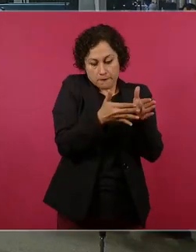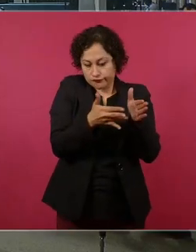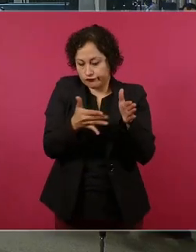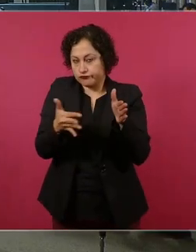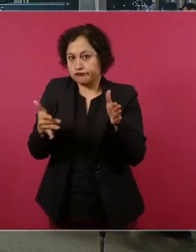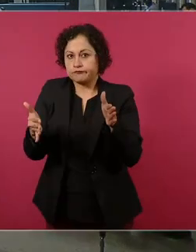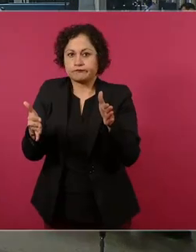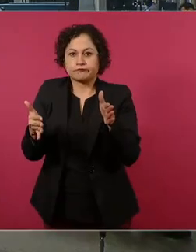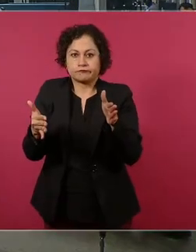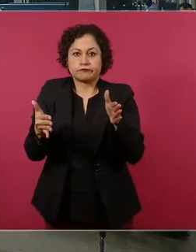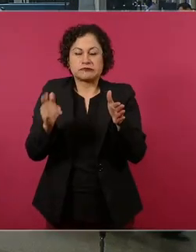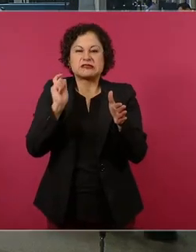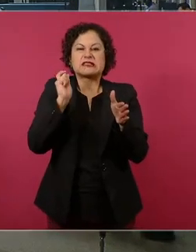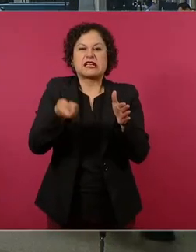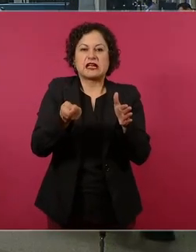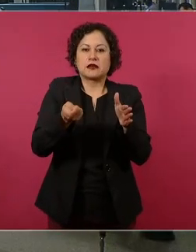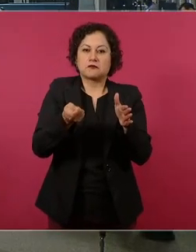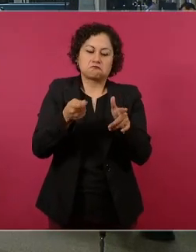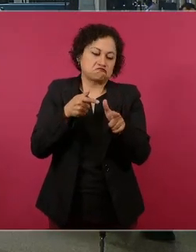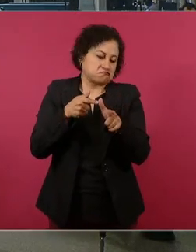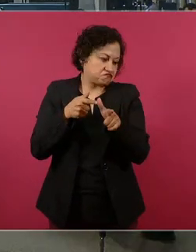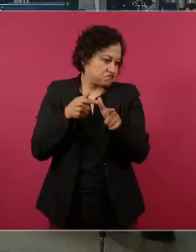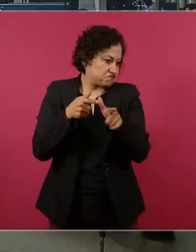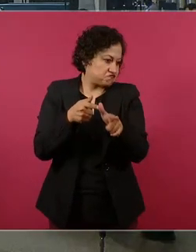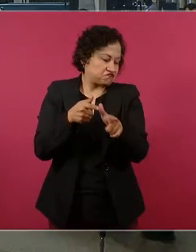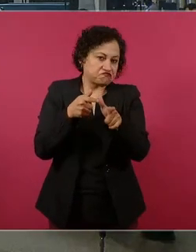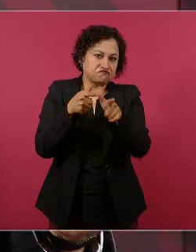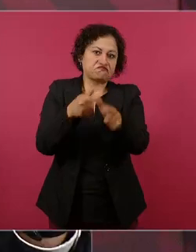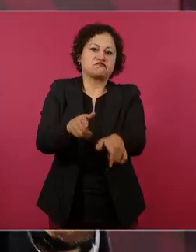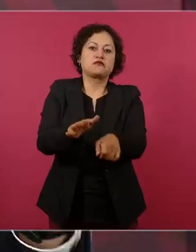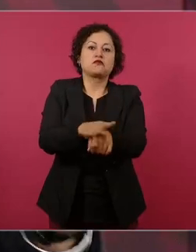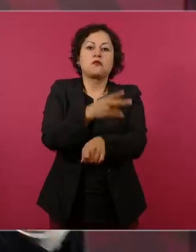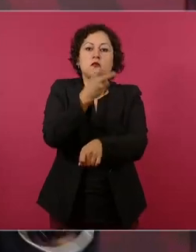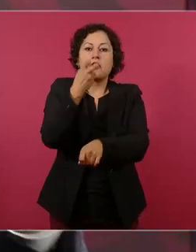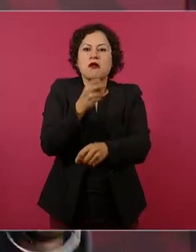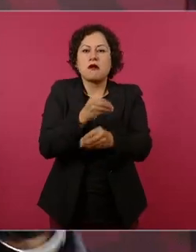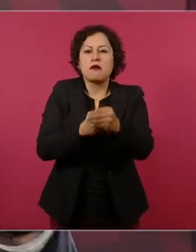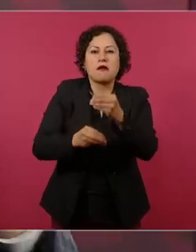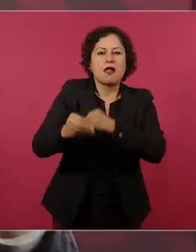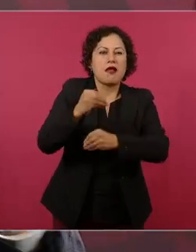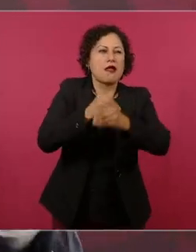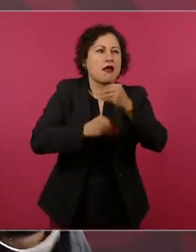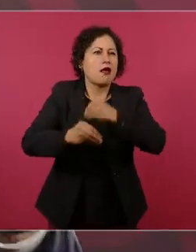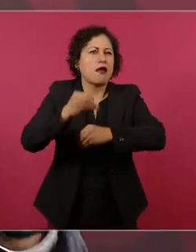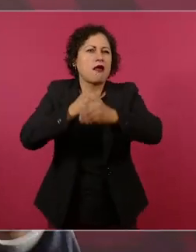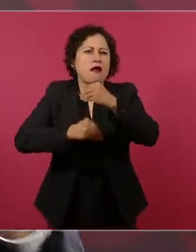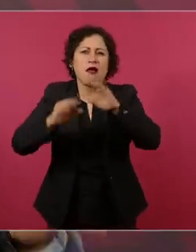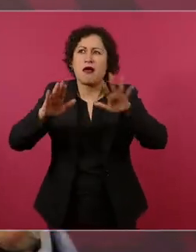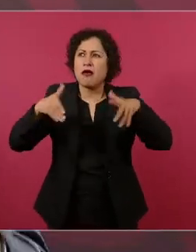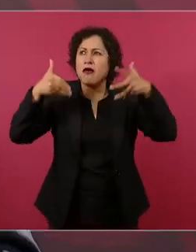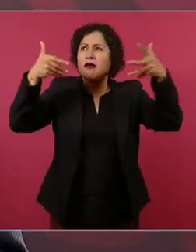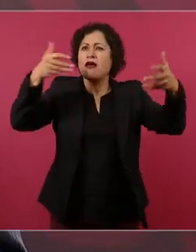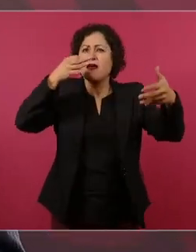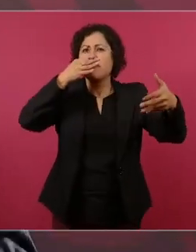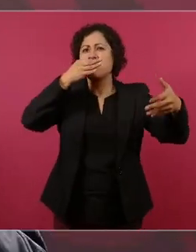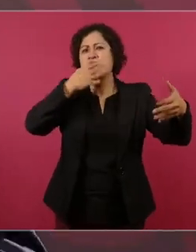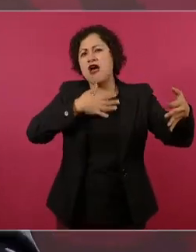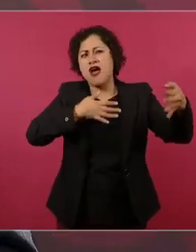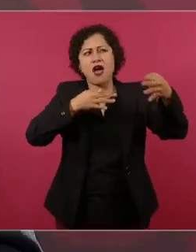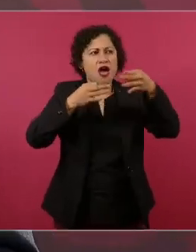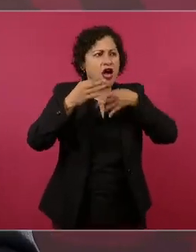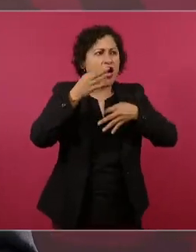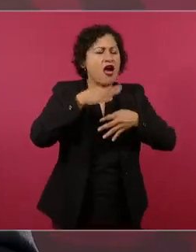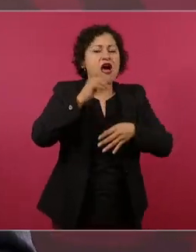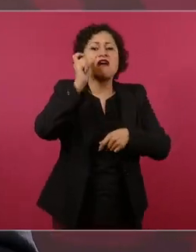permitió, y por eso fueron los tratados de Bucareli y todas las amenazas de intervención. No se